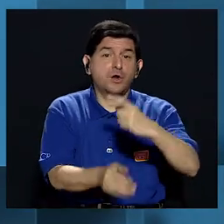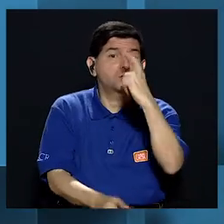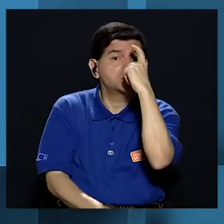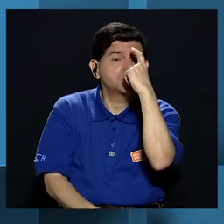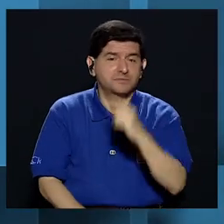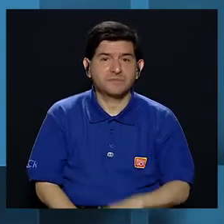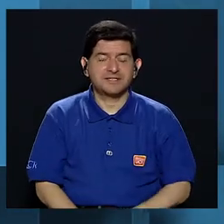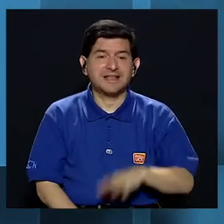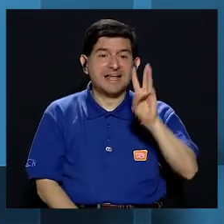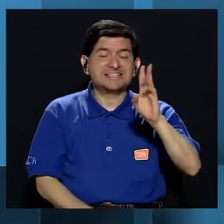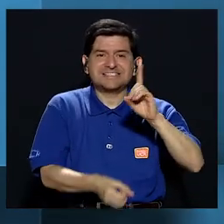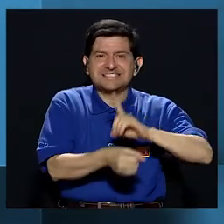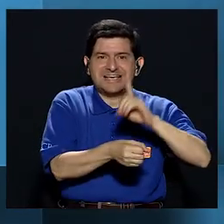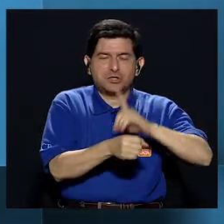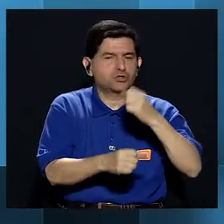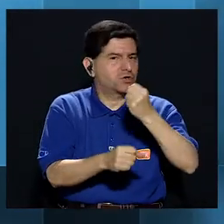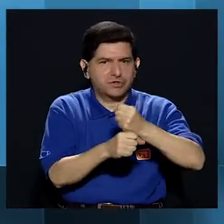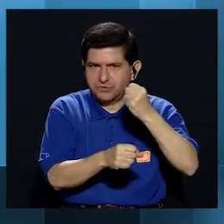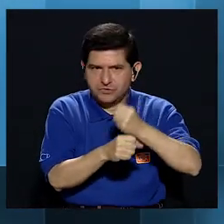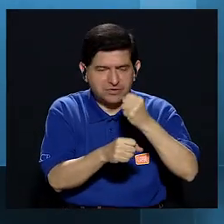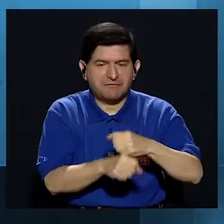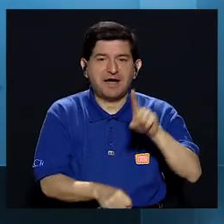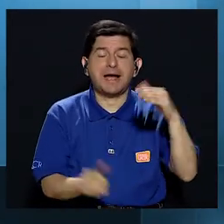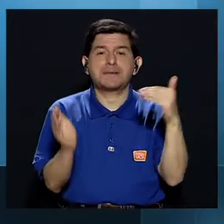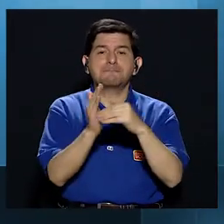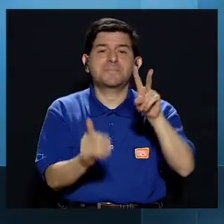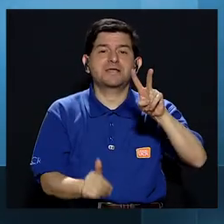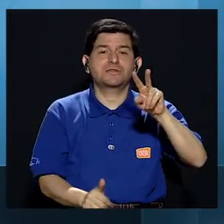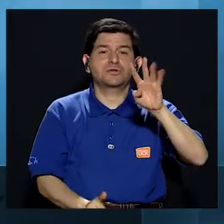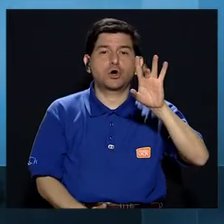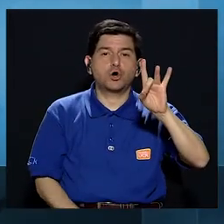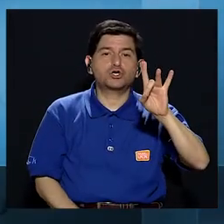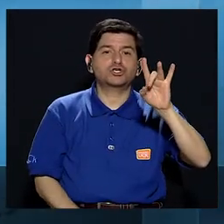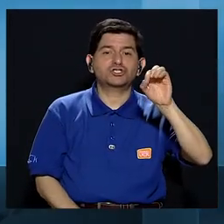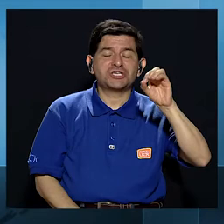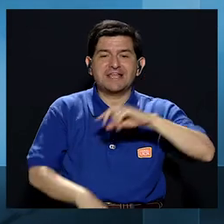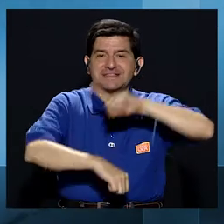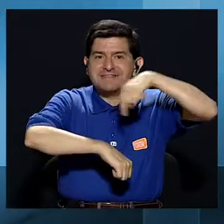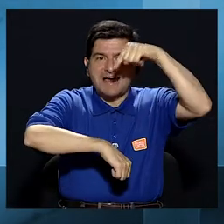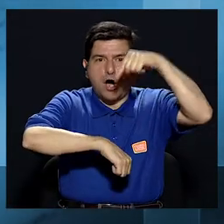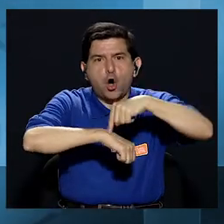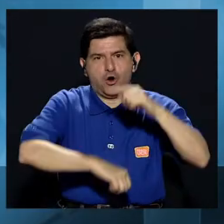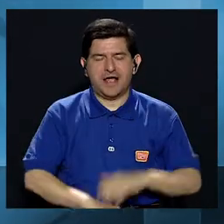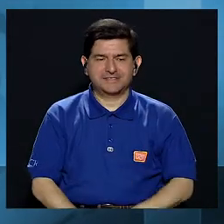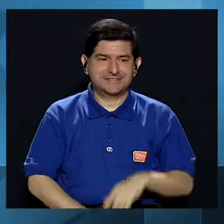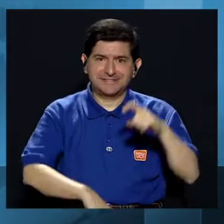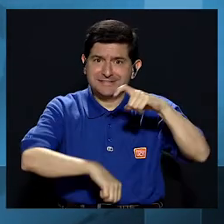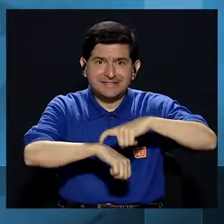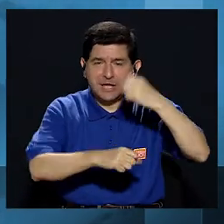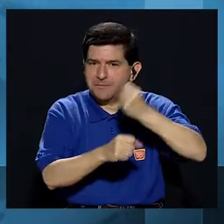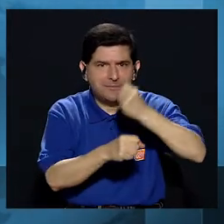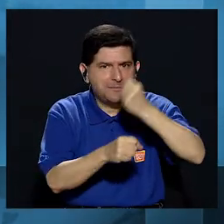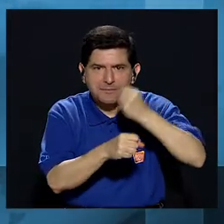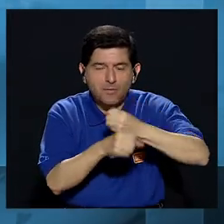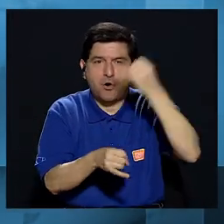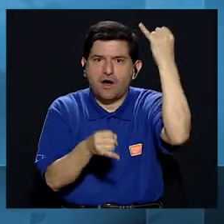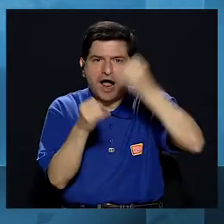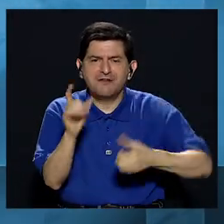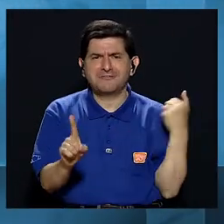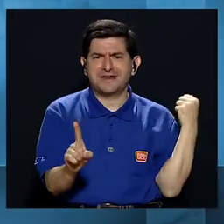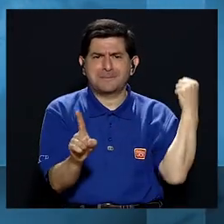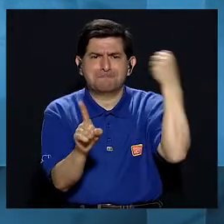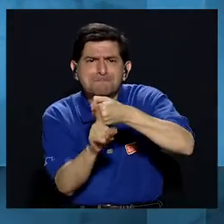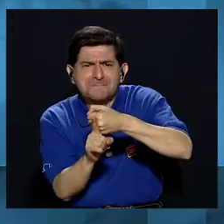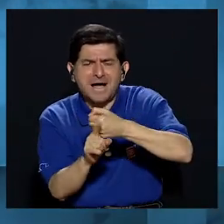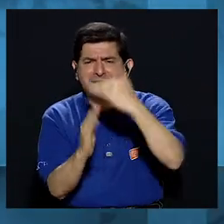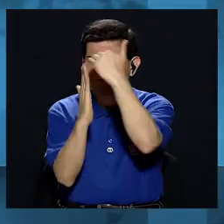Calderón Guardia, 6 médicos dejaron de laborar 1.280 horas. Este tiempo no laborado termina